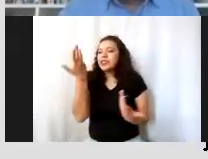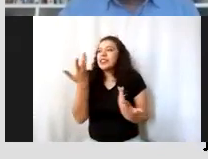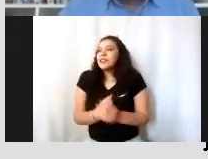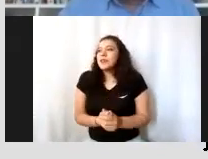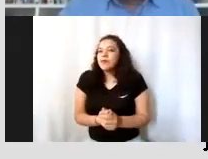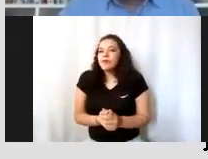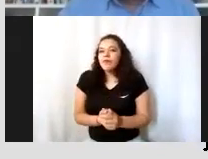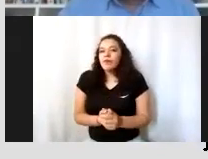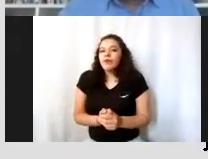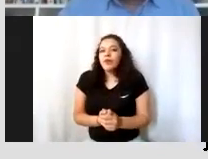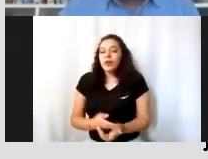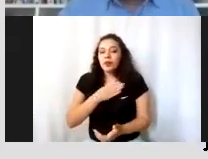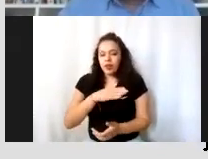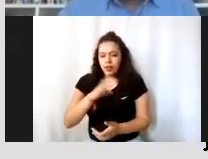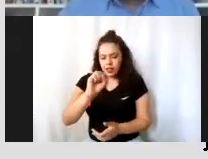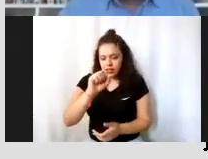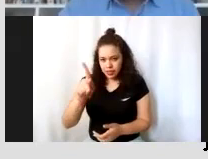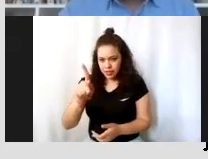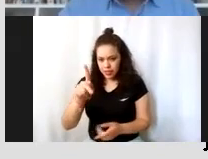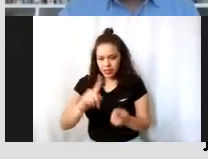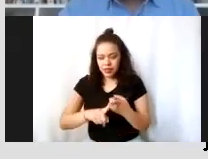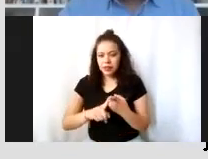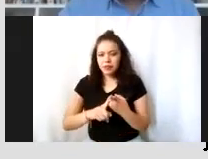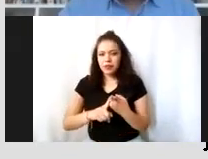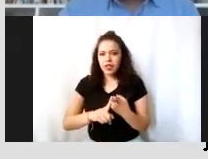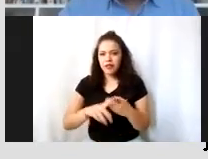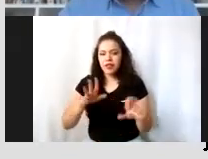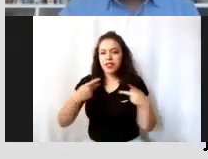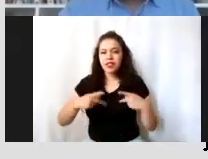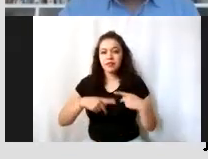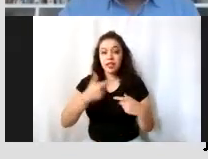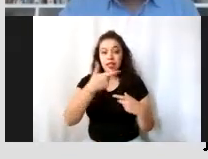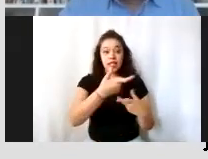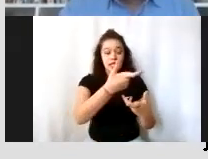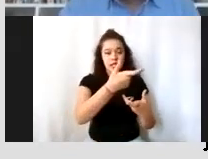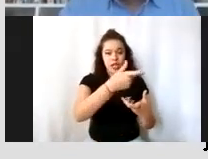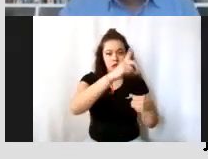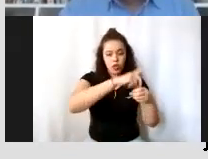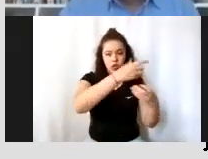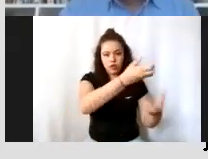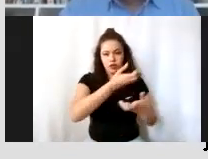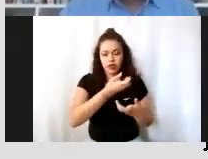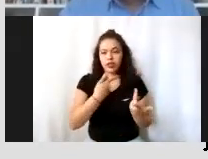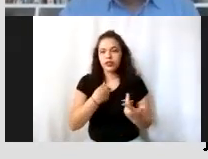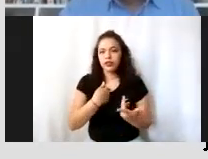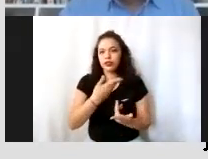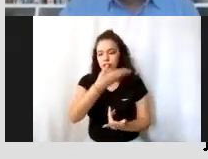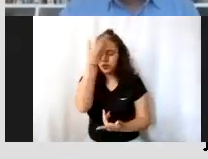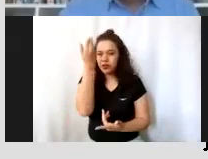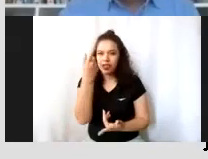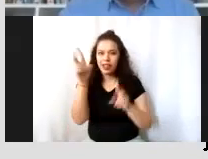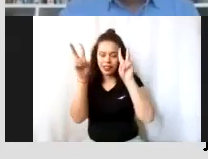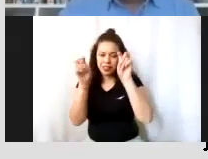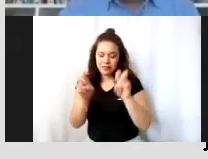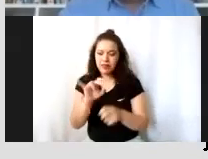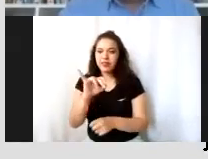justo, bueno, obviamente la SEP, a veces, o sea, como los donantes que lo llegan a pedir, no había contemplado este tema, pero sí,